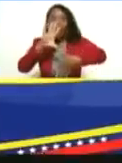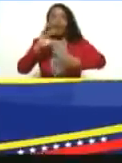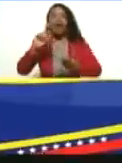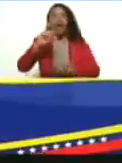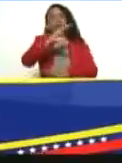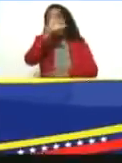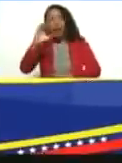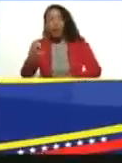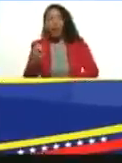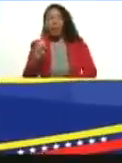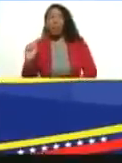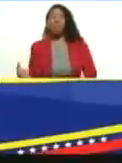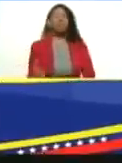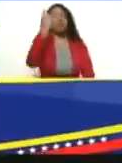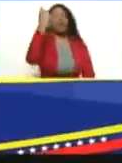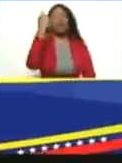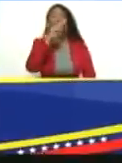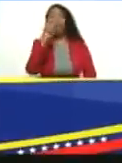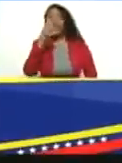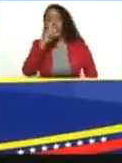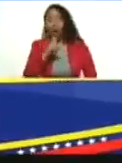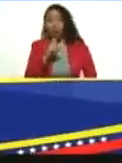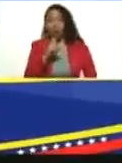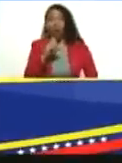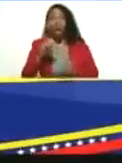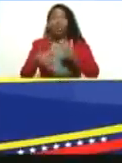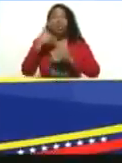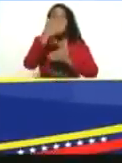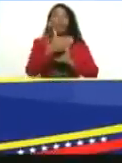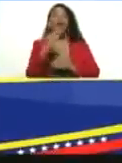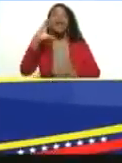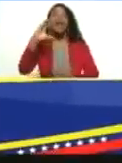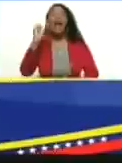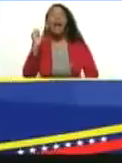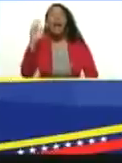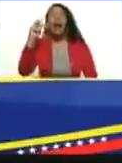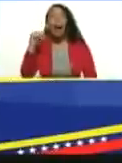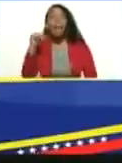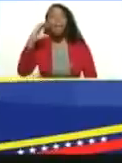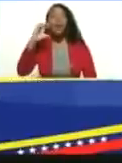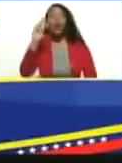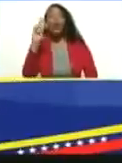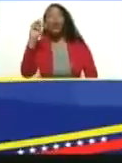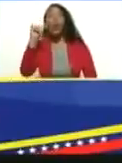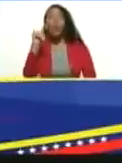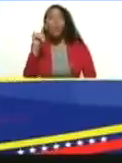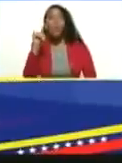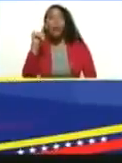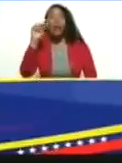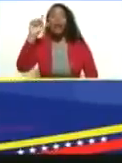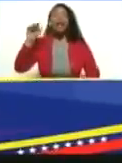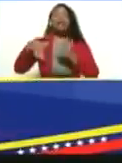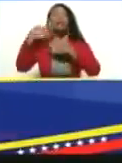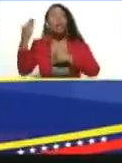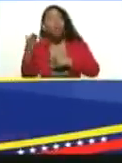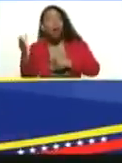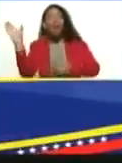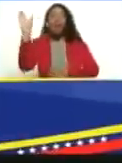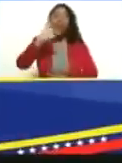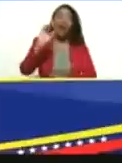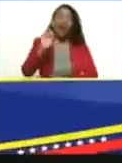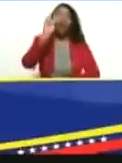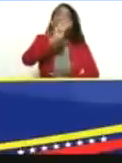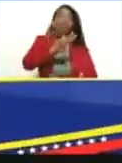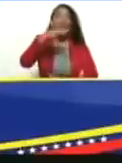años luego fue en Cancún febrero 2010 y luego en Caracas dos